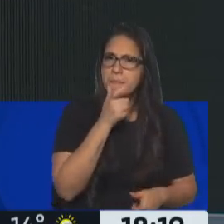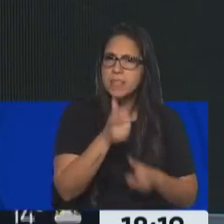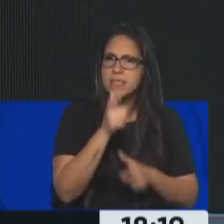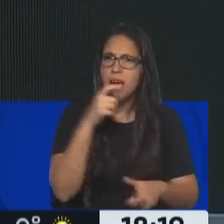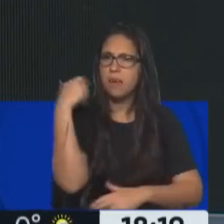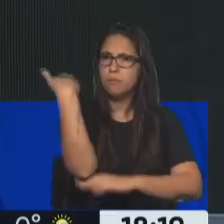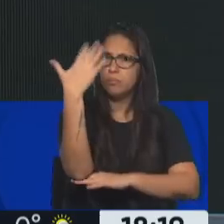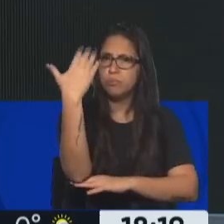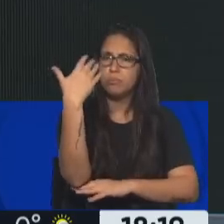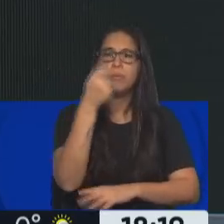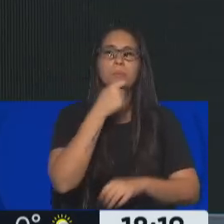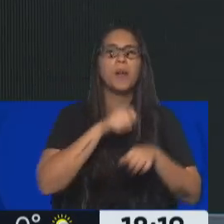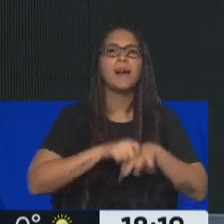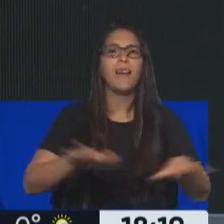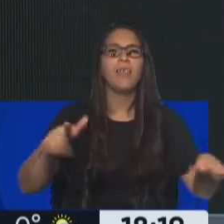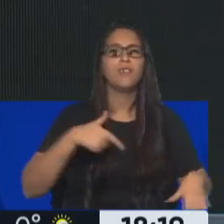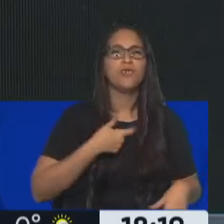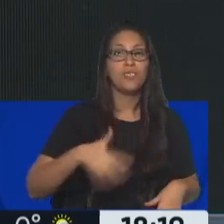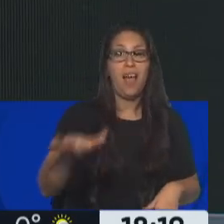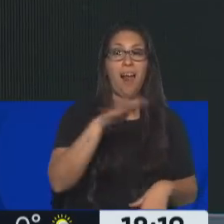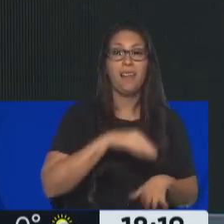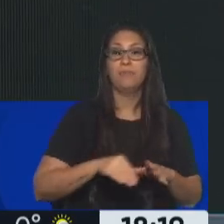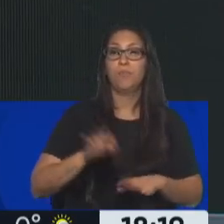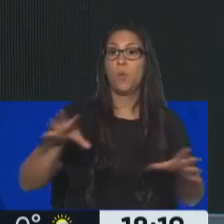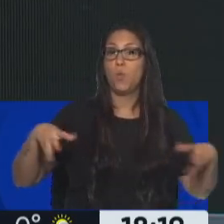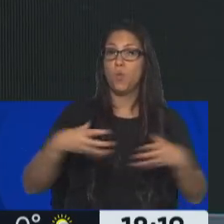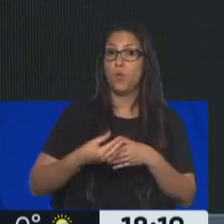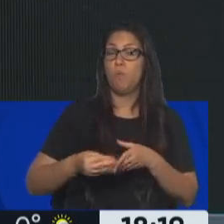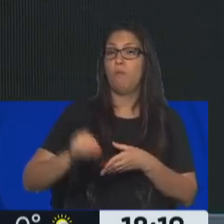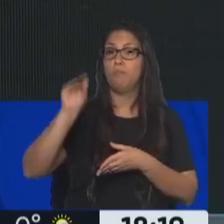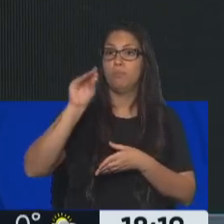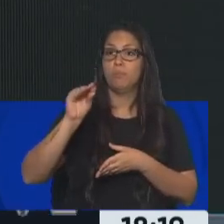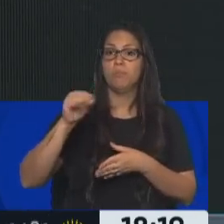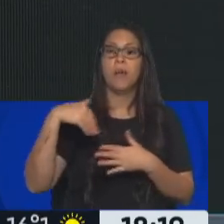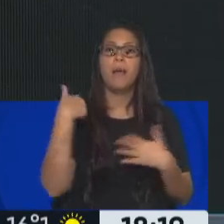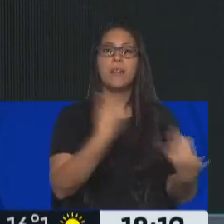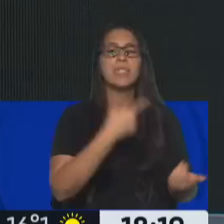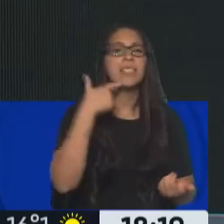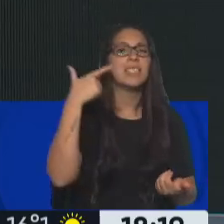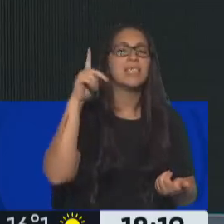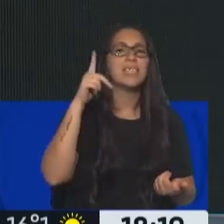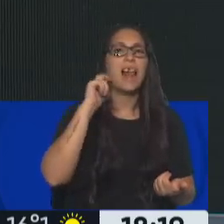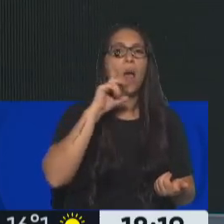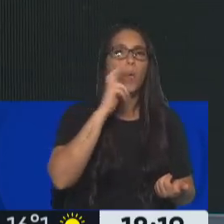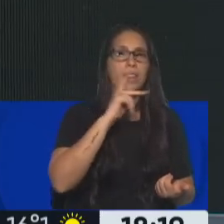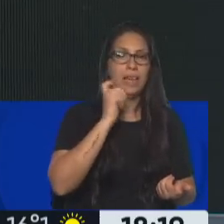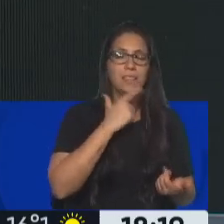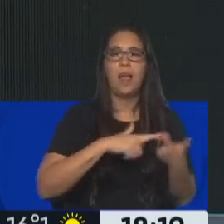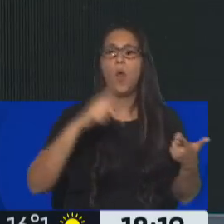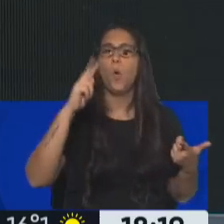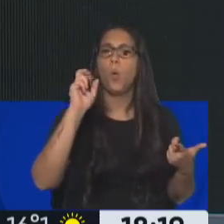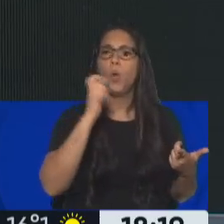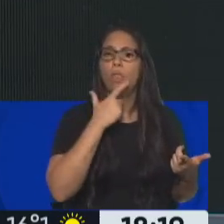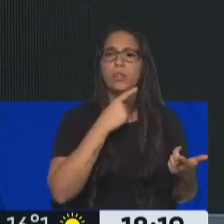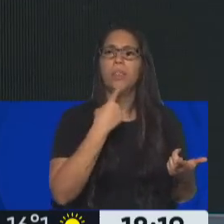por ejemplo, en redes sociales, esta agrupación hacia los alawitas, hacia los kurdos, diciéndoles, bueno,